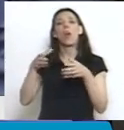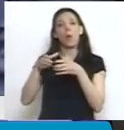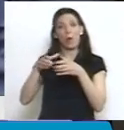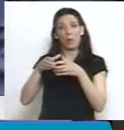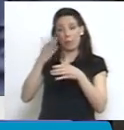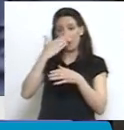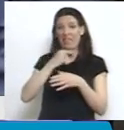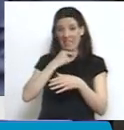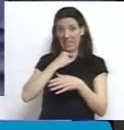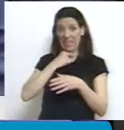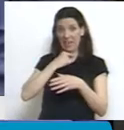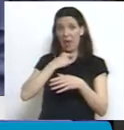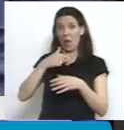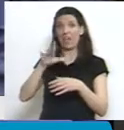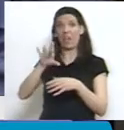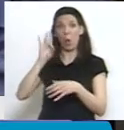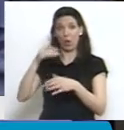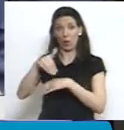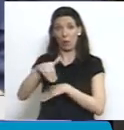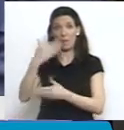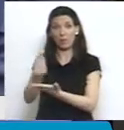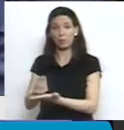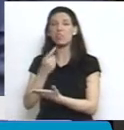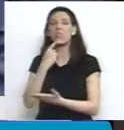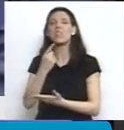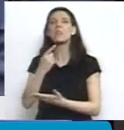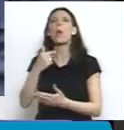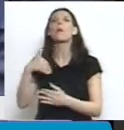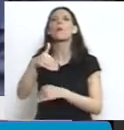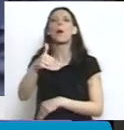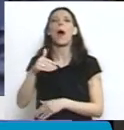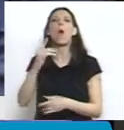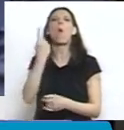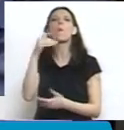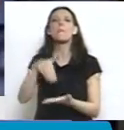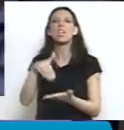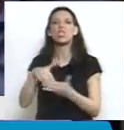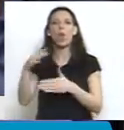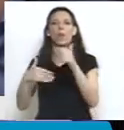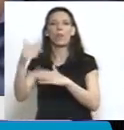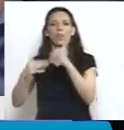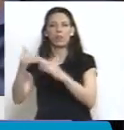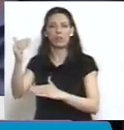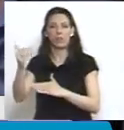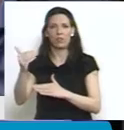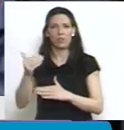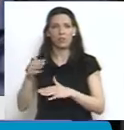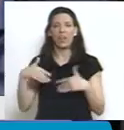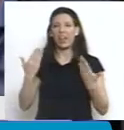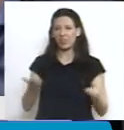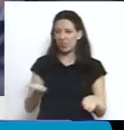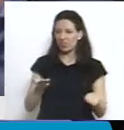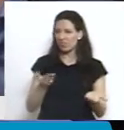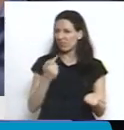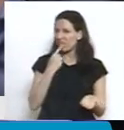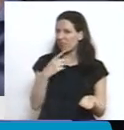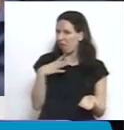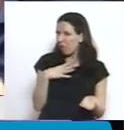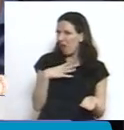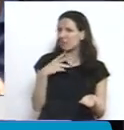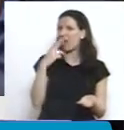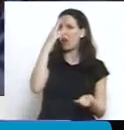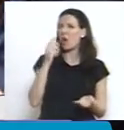comprometía a construir 1 millón de viviendas en 4 años, lo cual quiere decir que le van a faltar 900.000. Esto es